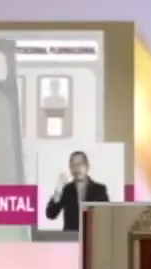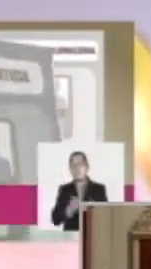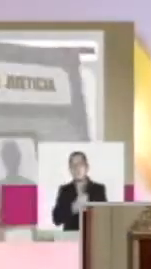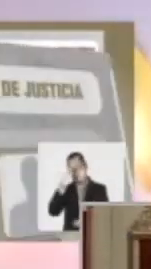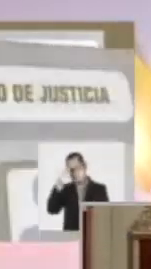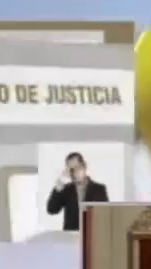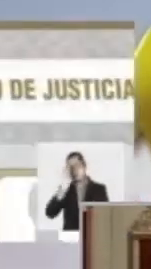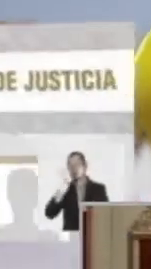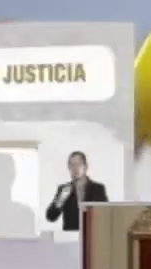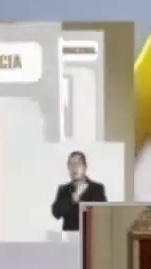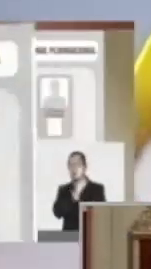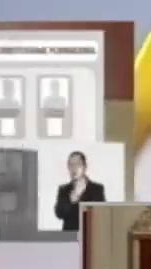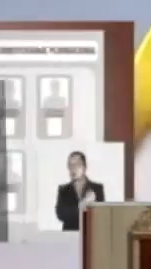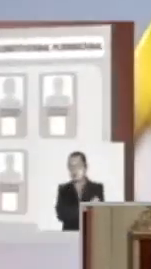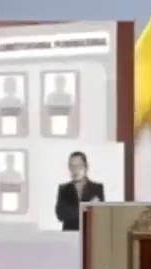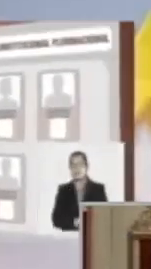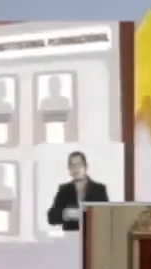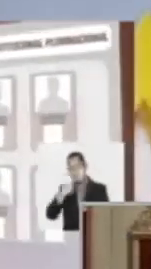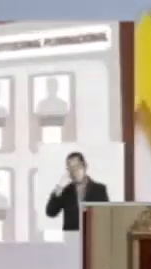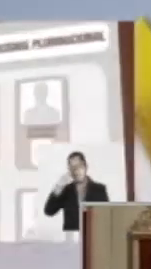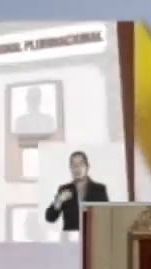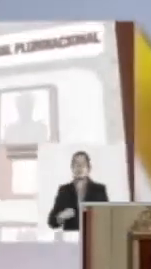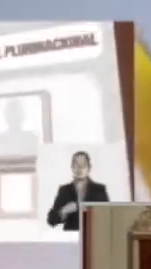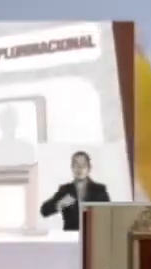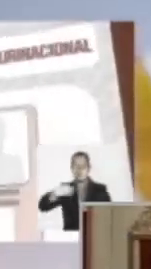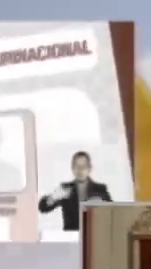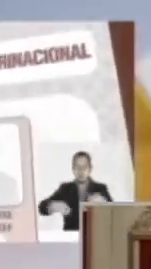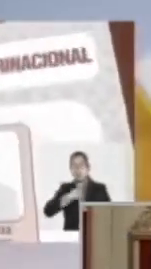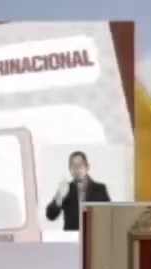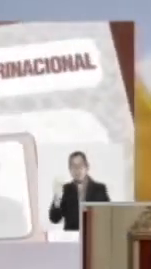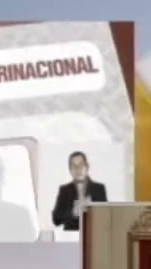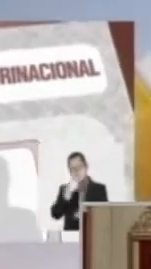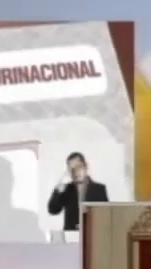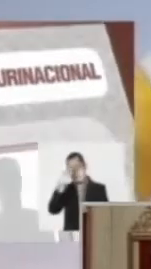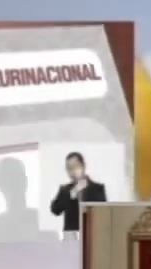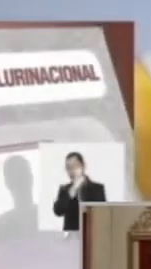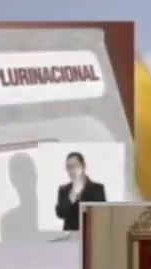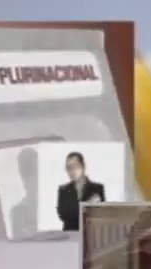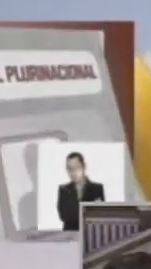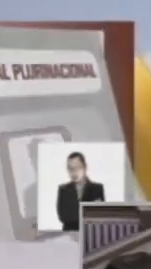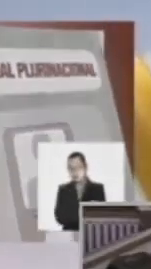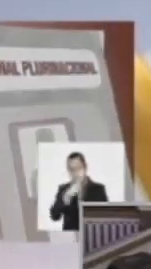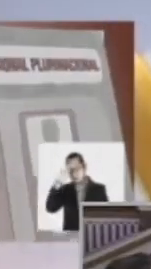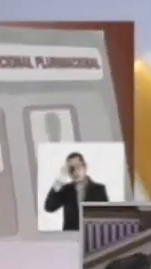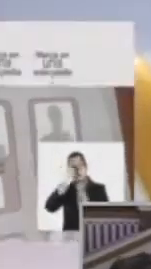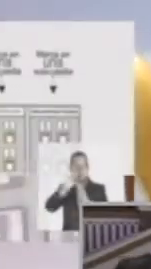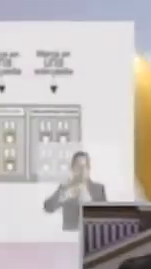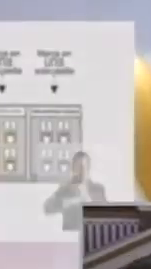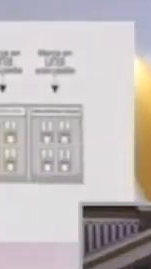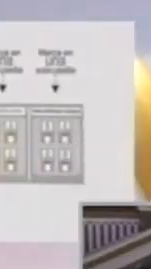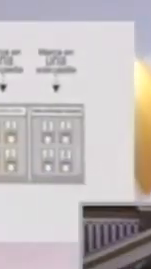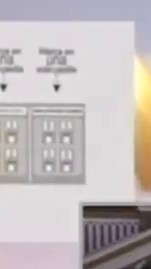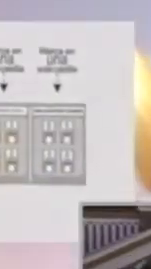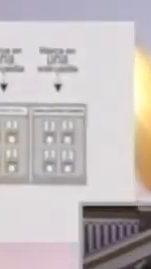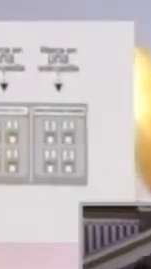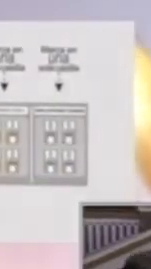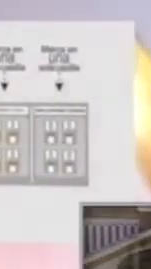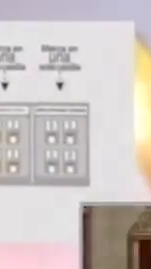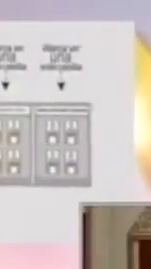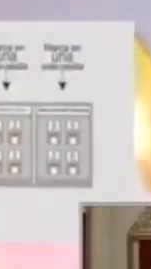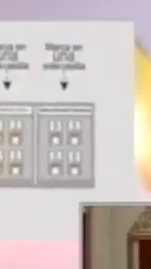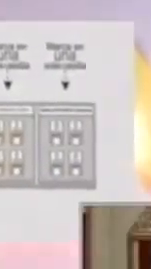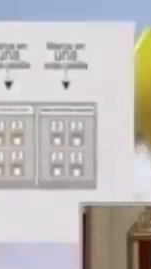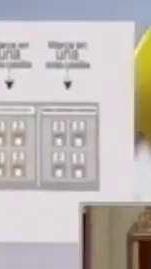a la democracia, al sistema democrático que tenemos en el país. Yo no, yo soy un convencido, yo soy un militante de la